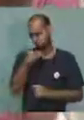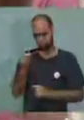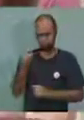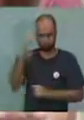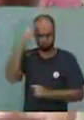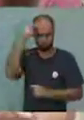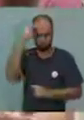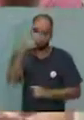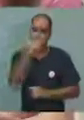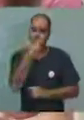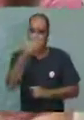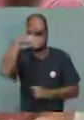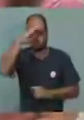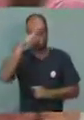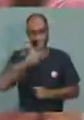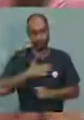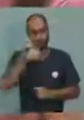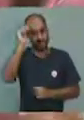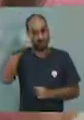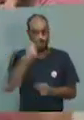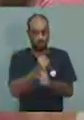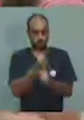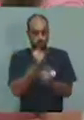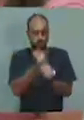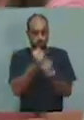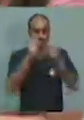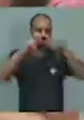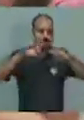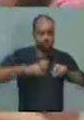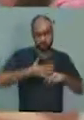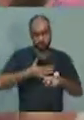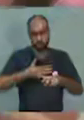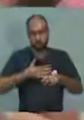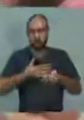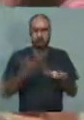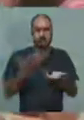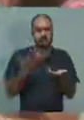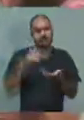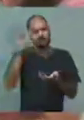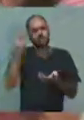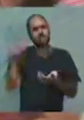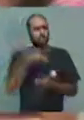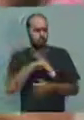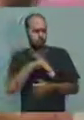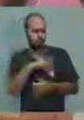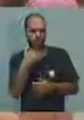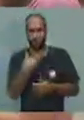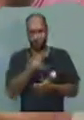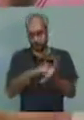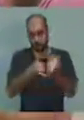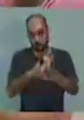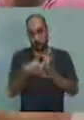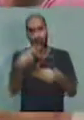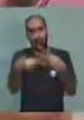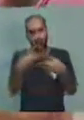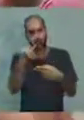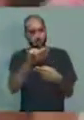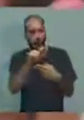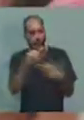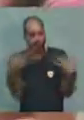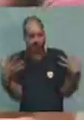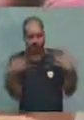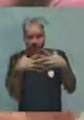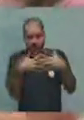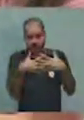y trabajas en el campo de la ciencia en Cuba, que es tan importante, ¿qué sentiste al saber que el proyecto que estabas realizando se acercaba tanto a la vacuna